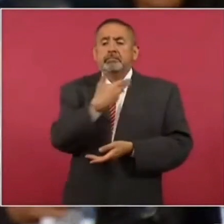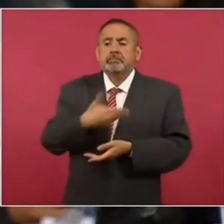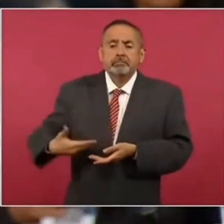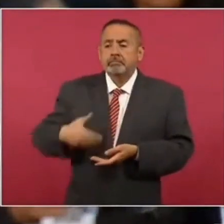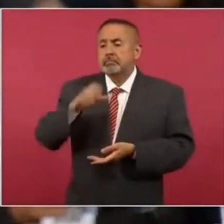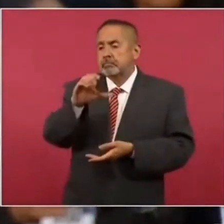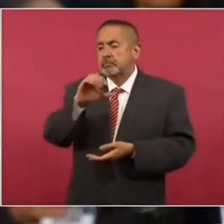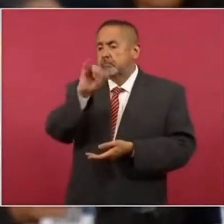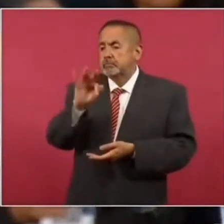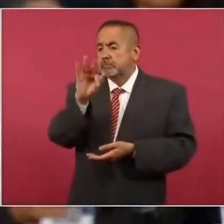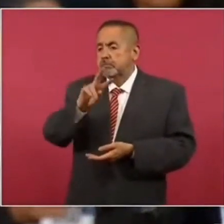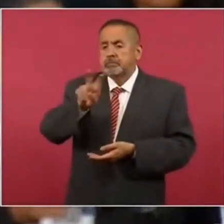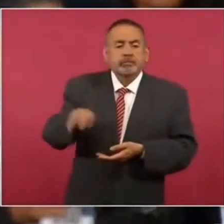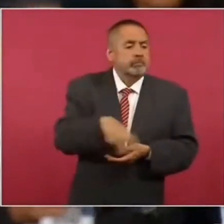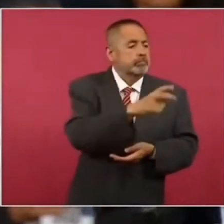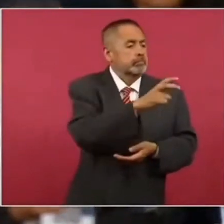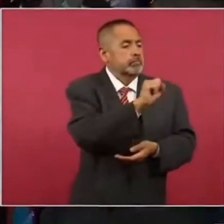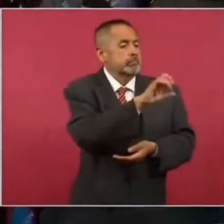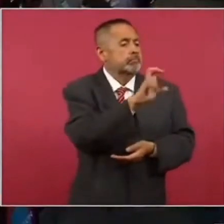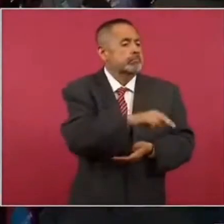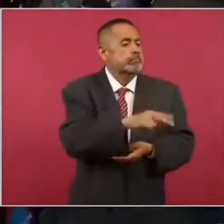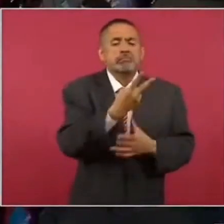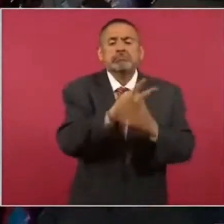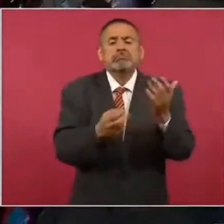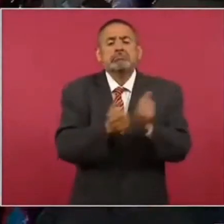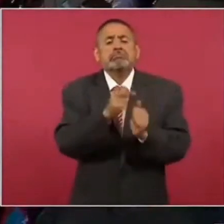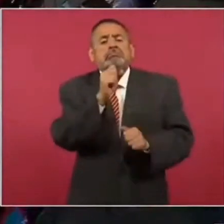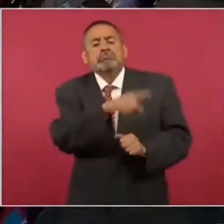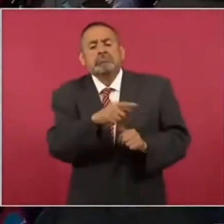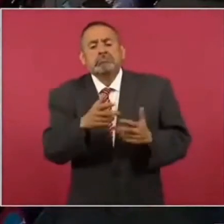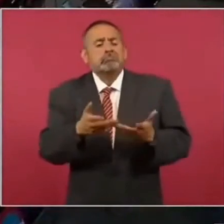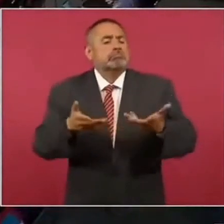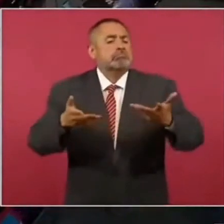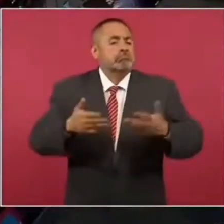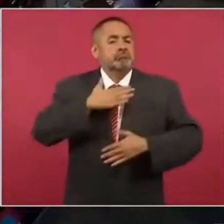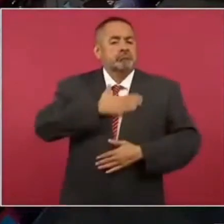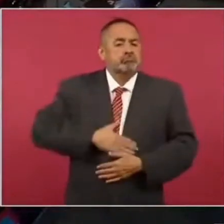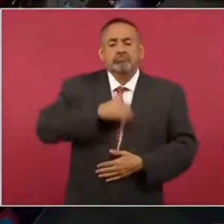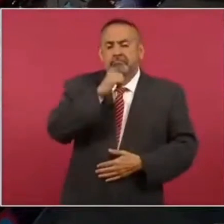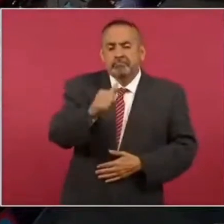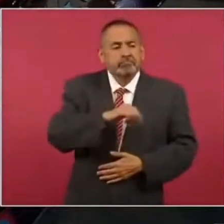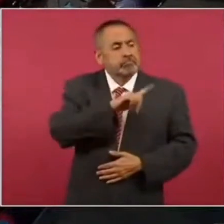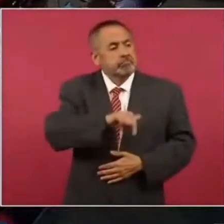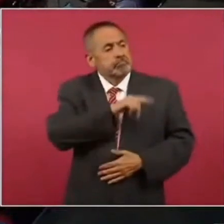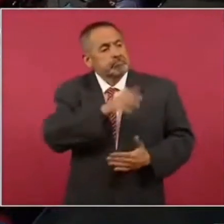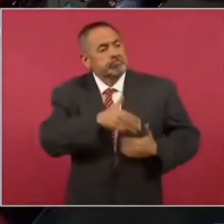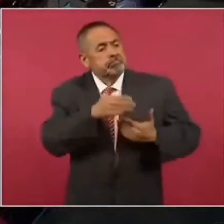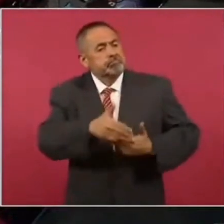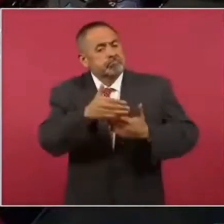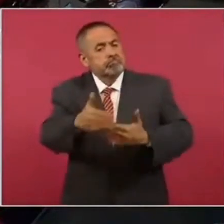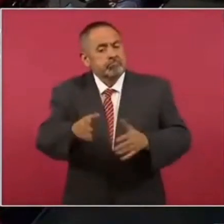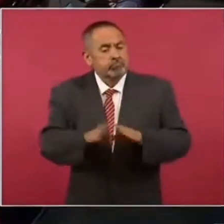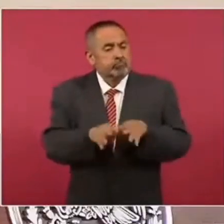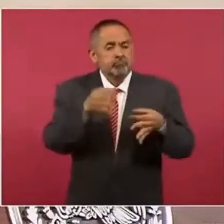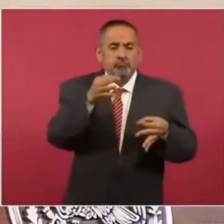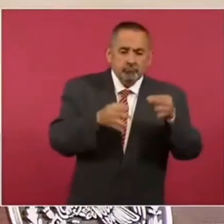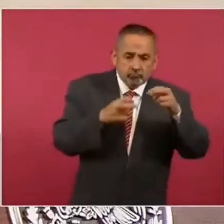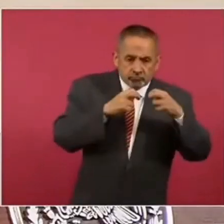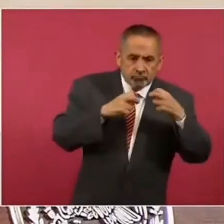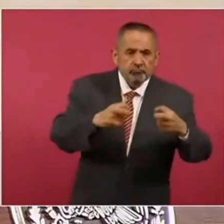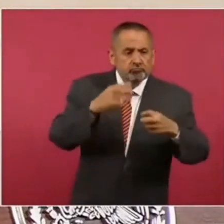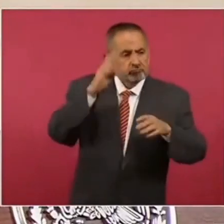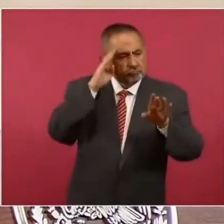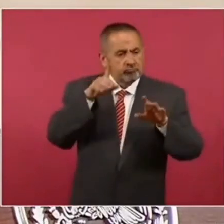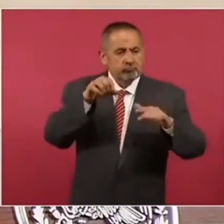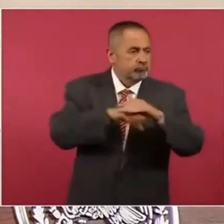Judicatura Federal, y así pues nunca vamos a tener justicia, y por eso nunca vemos que jueces, magistrados y ministros lleguen